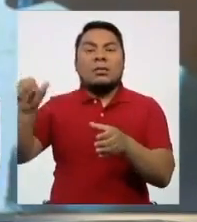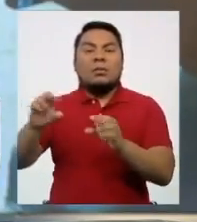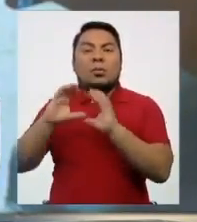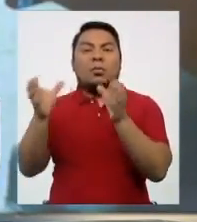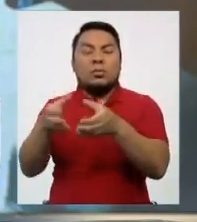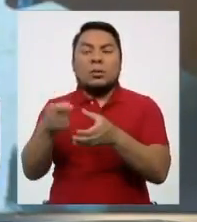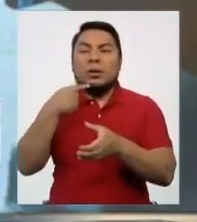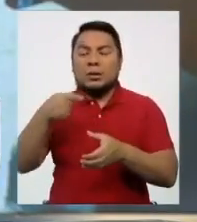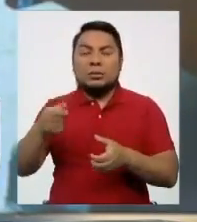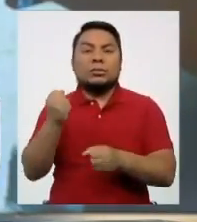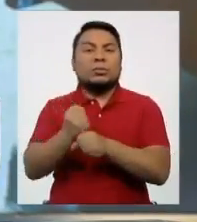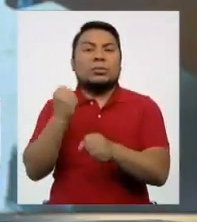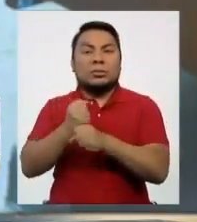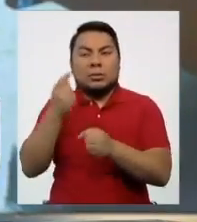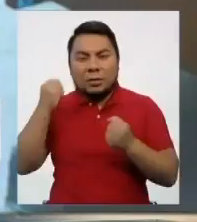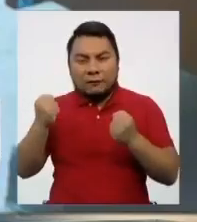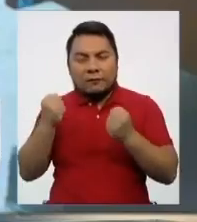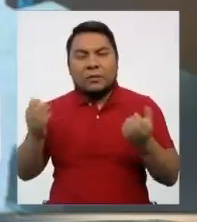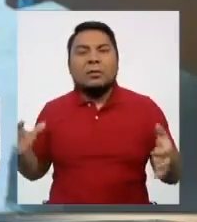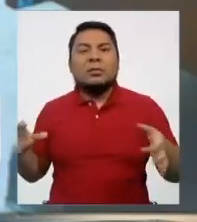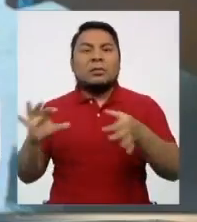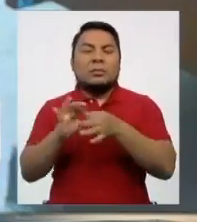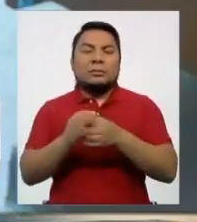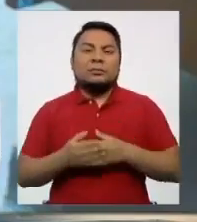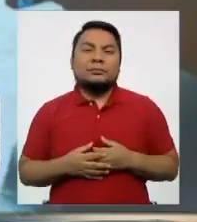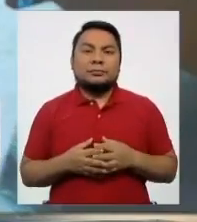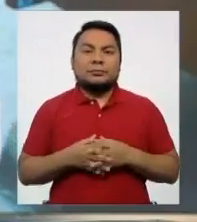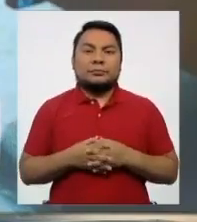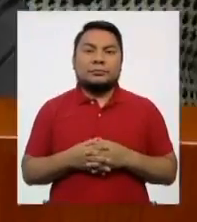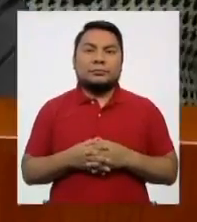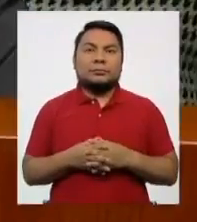Popolicio señaló que su gestión reforzará la integración del bloque.